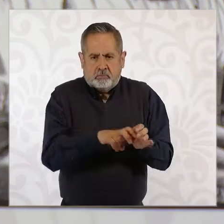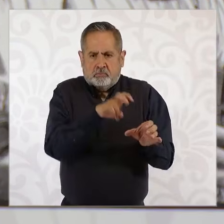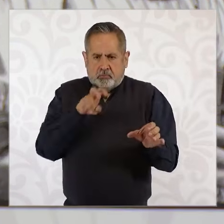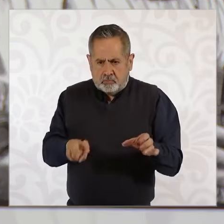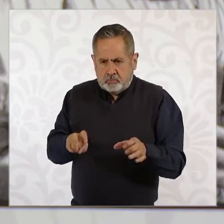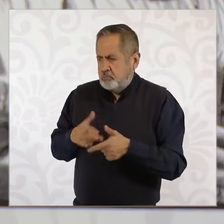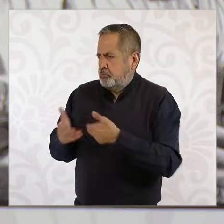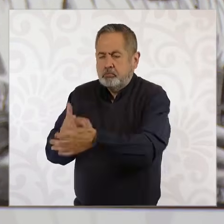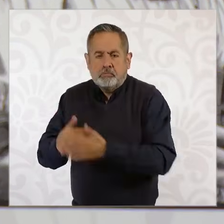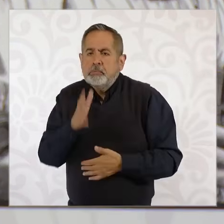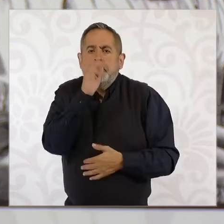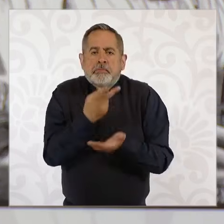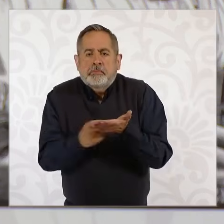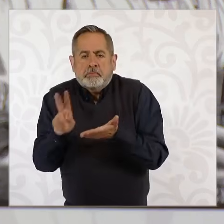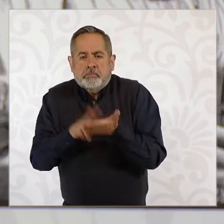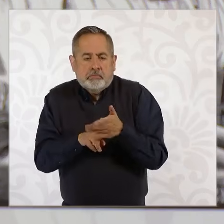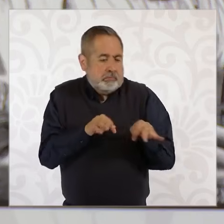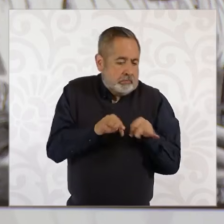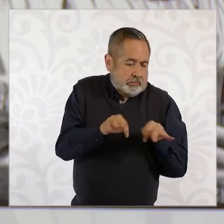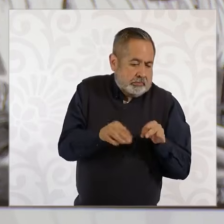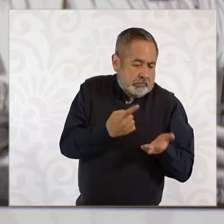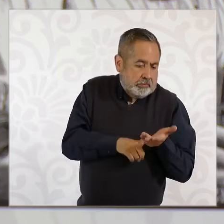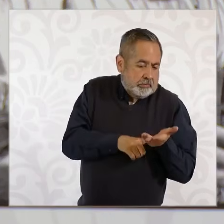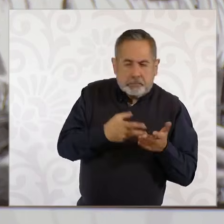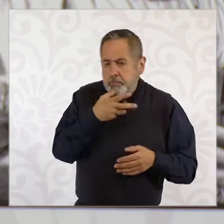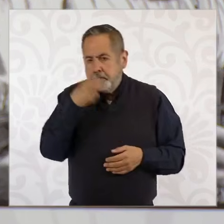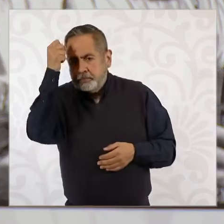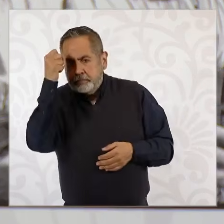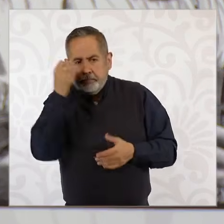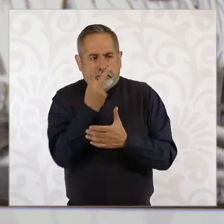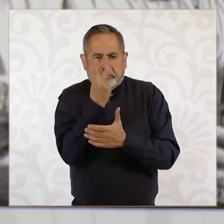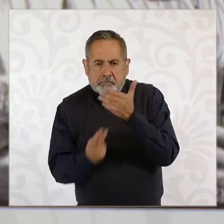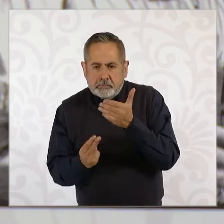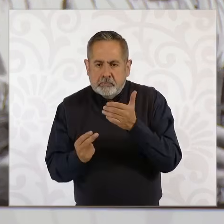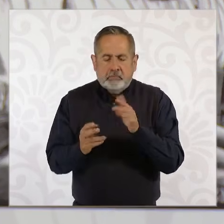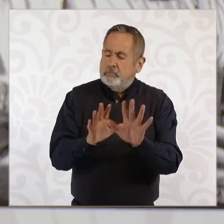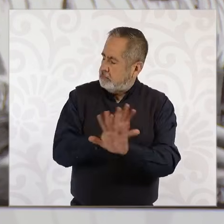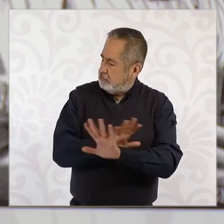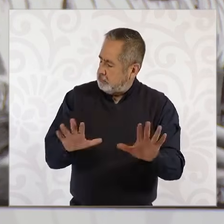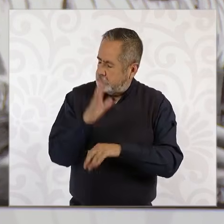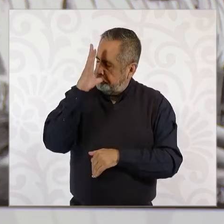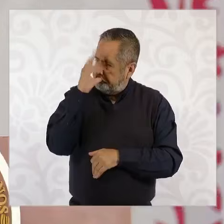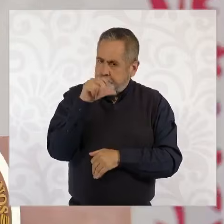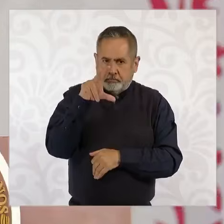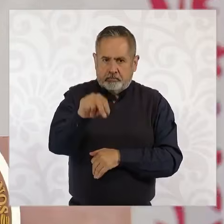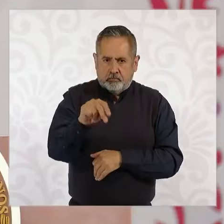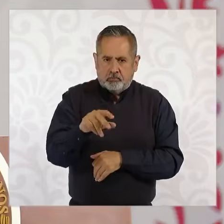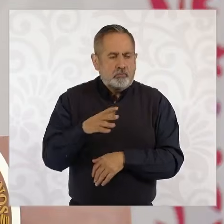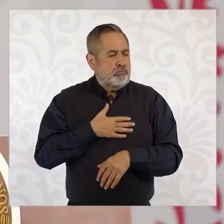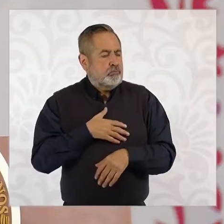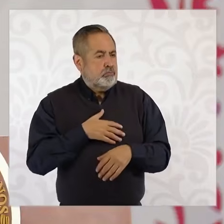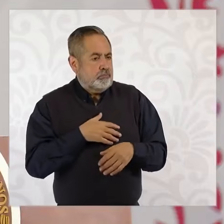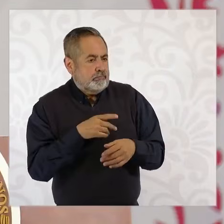ser servidor público y al mismo tiempo candidato, precandidato o querer ser